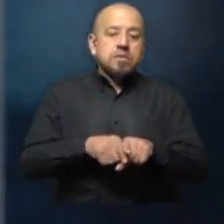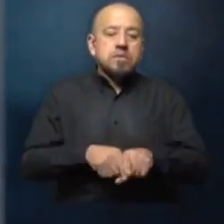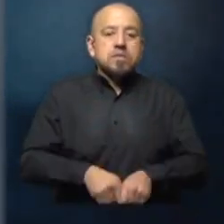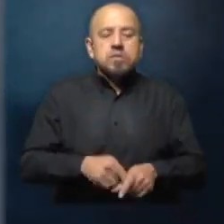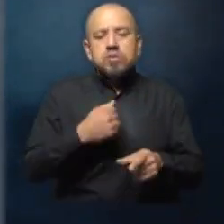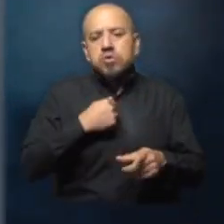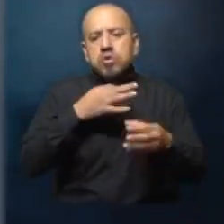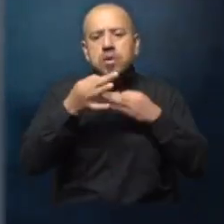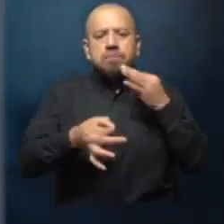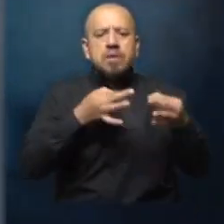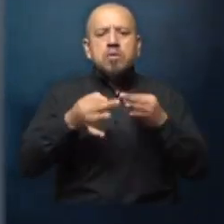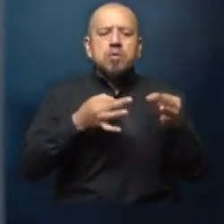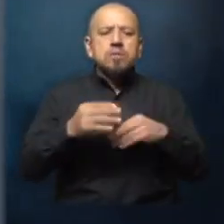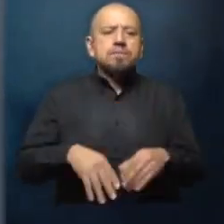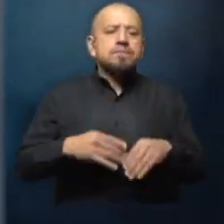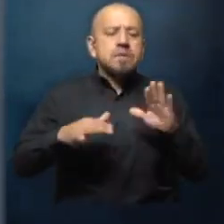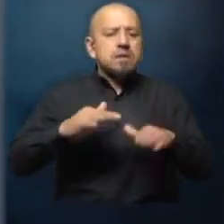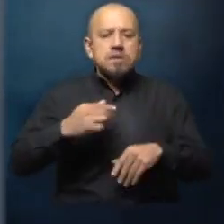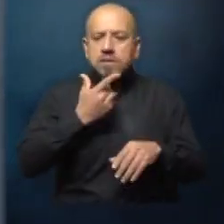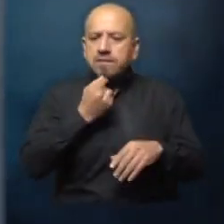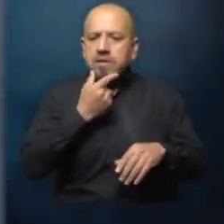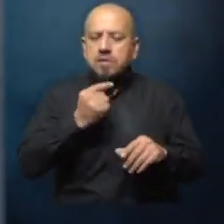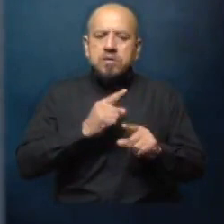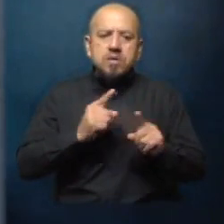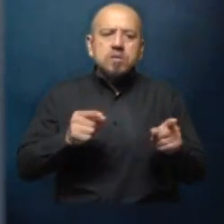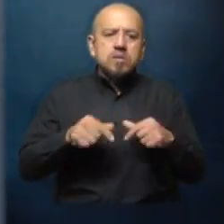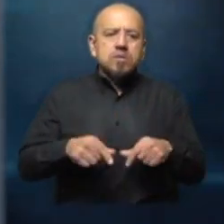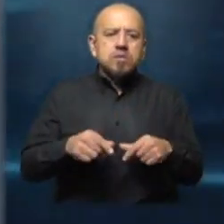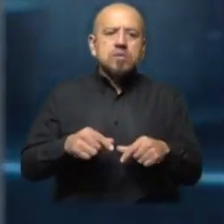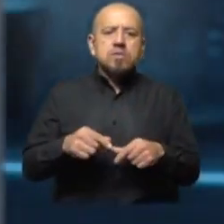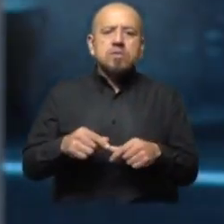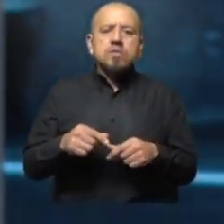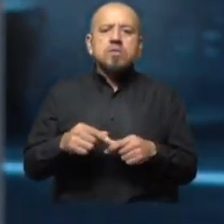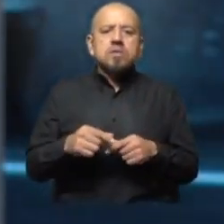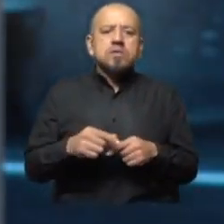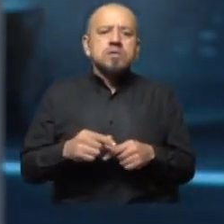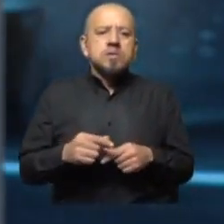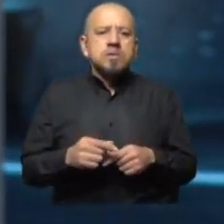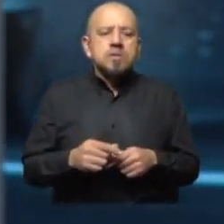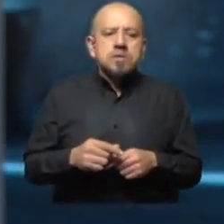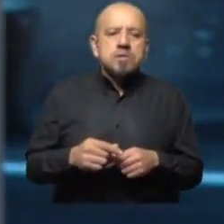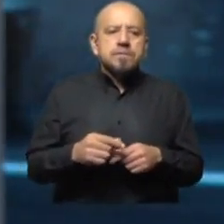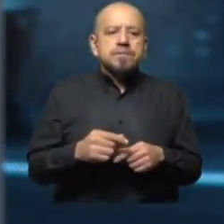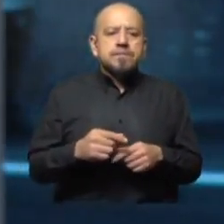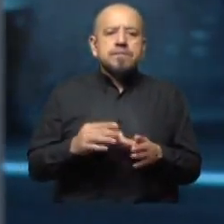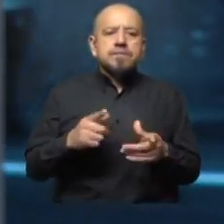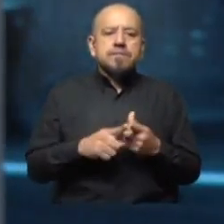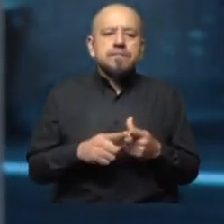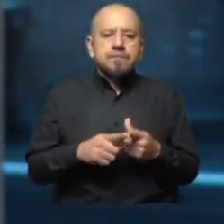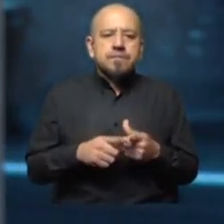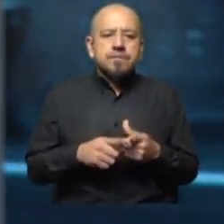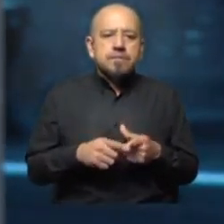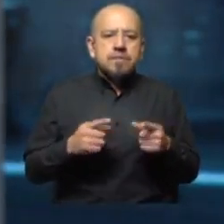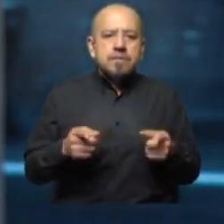explicarlo a veces no me es tan sencillo porque siento que hay una parte mía que se entrega un poco caro se decide en ti fica a vista para poder